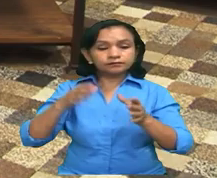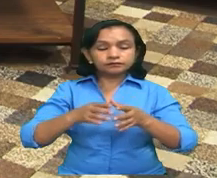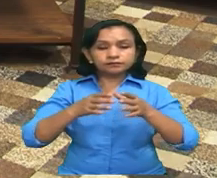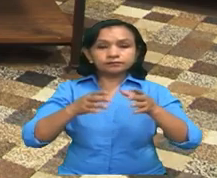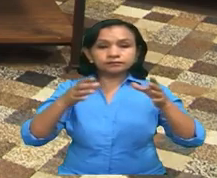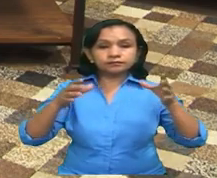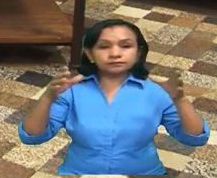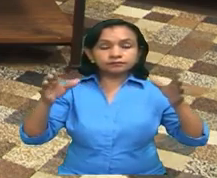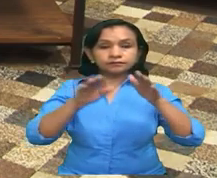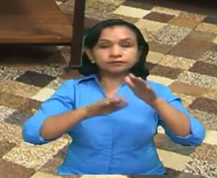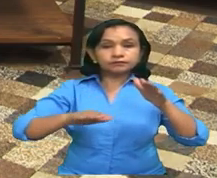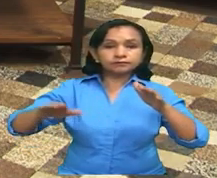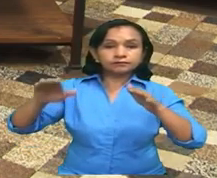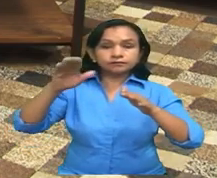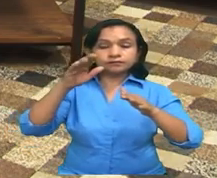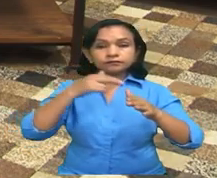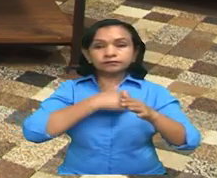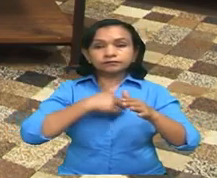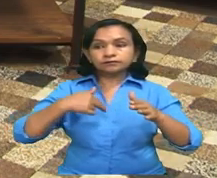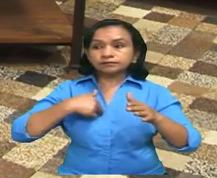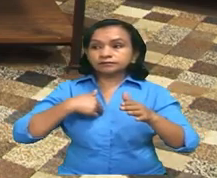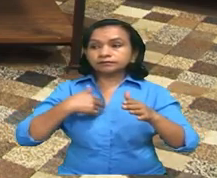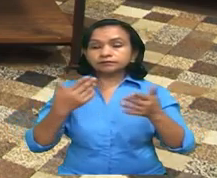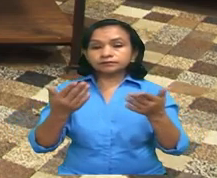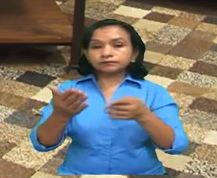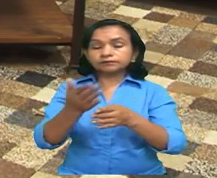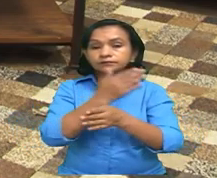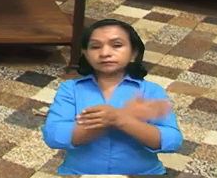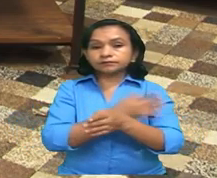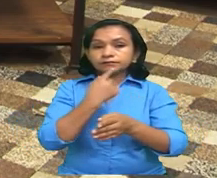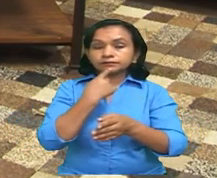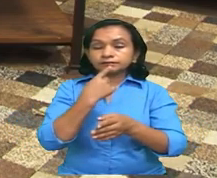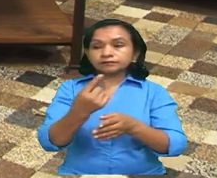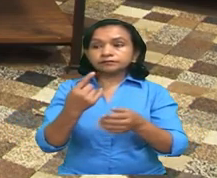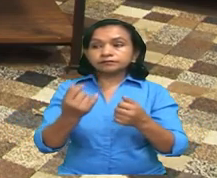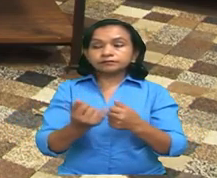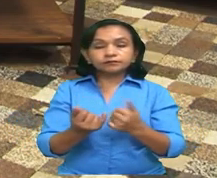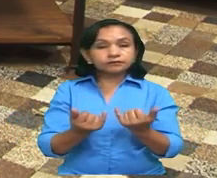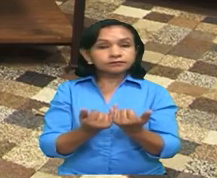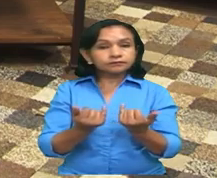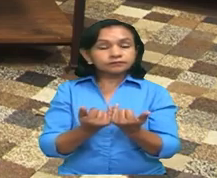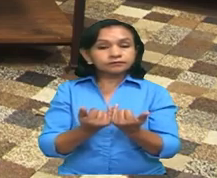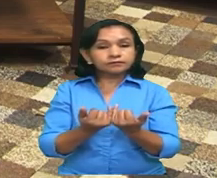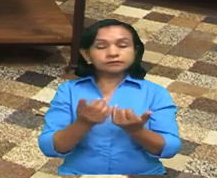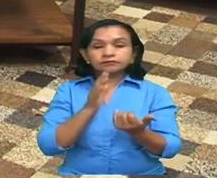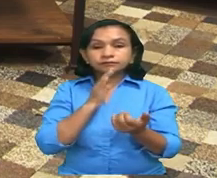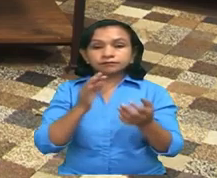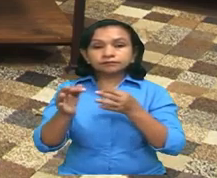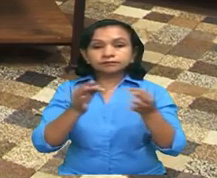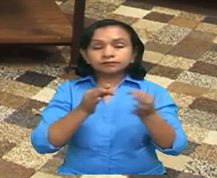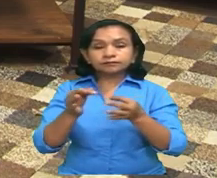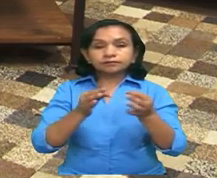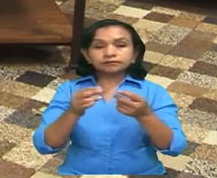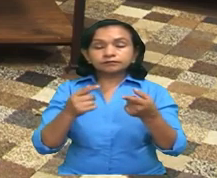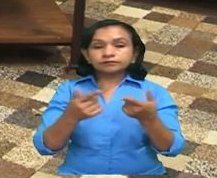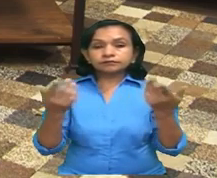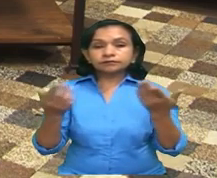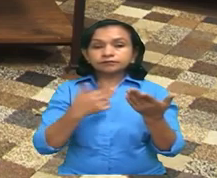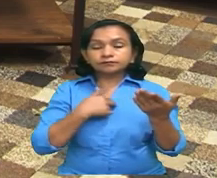gobierno esta propuesta que está haciendo el sector privado? como mencionabas, pues del